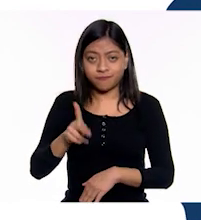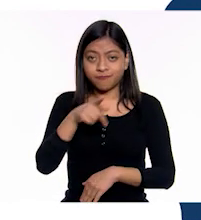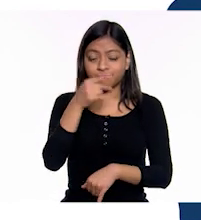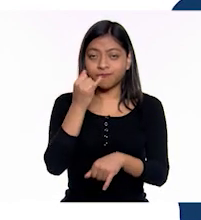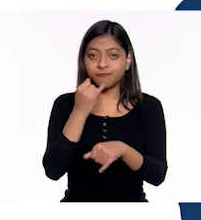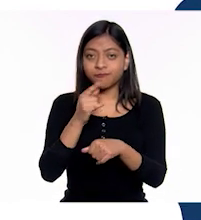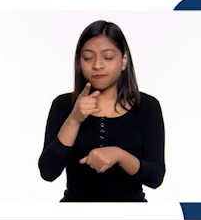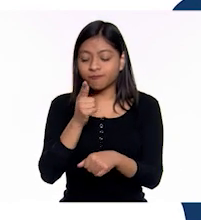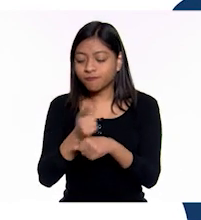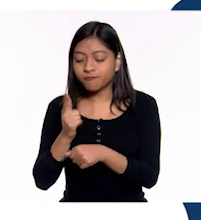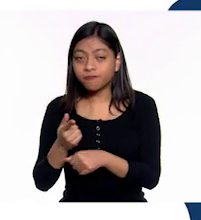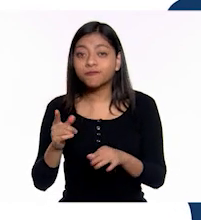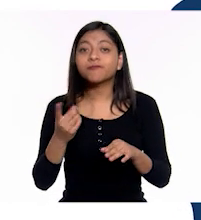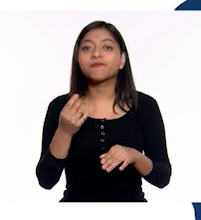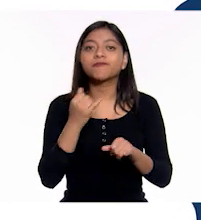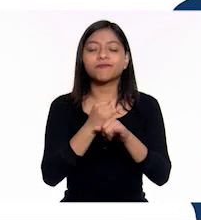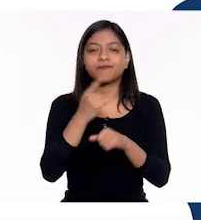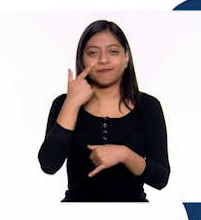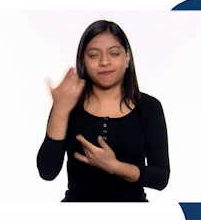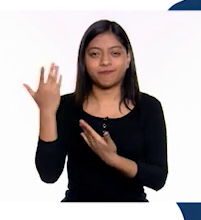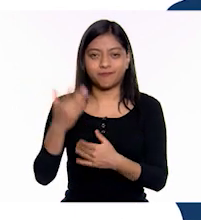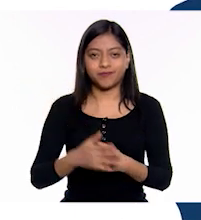página